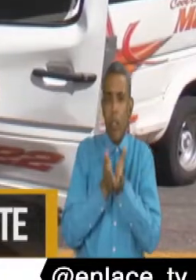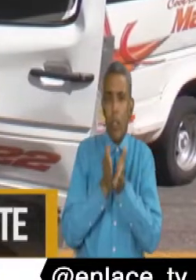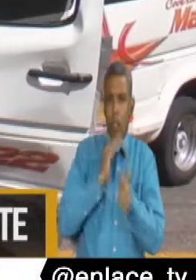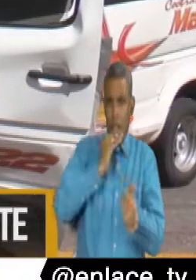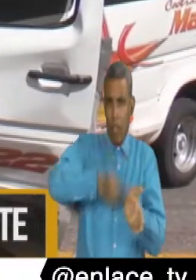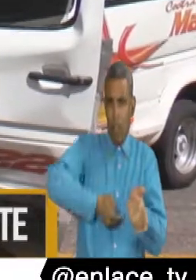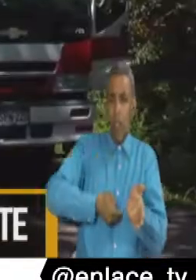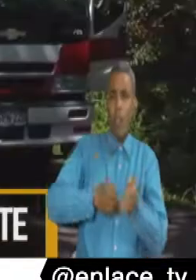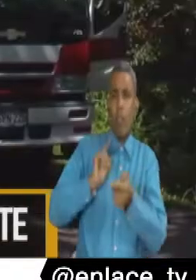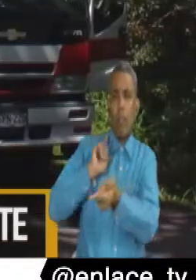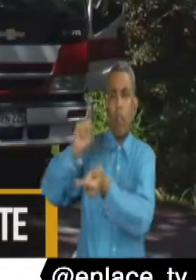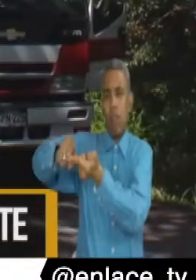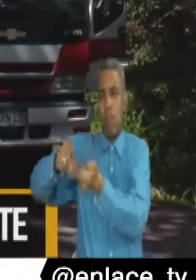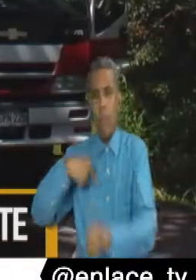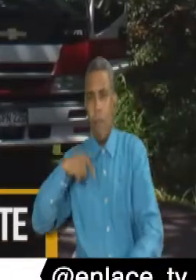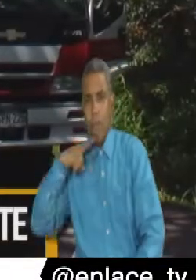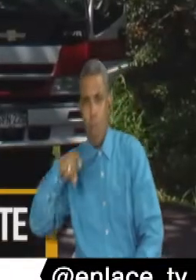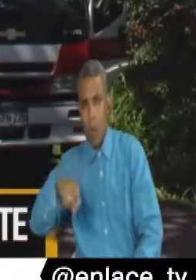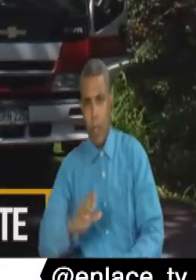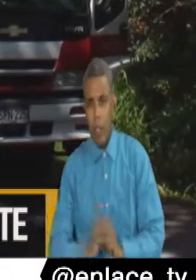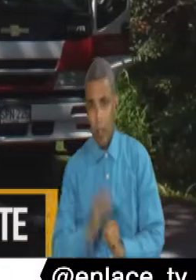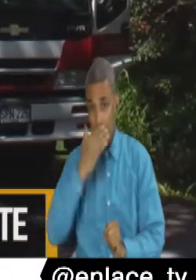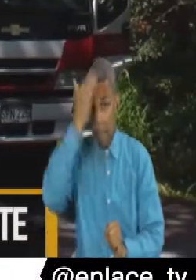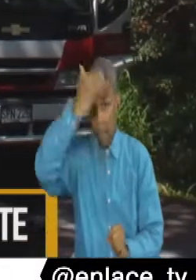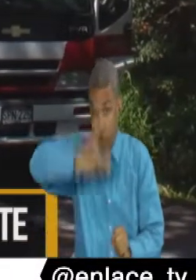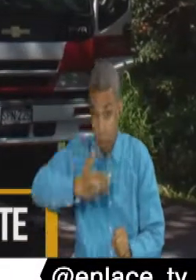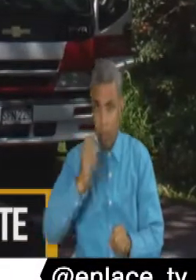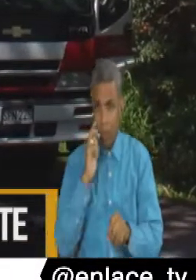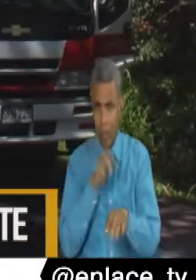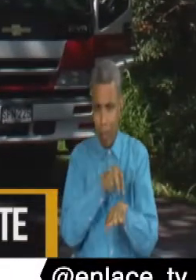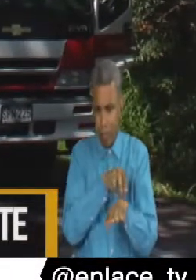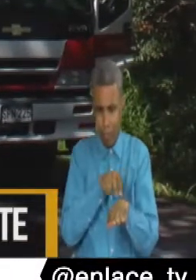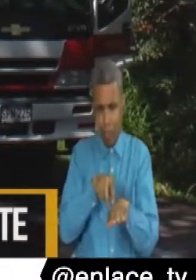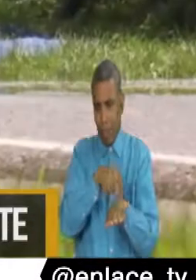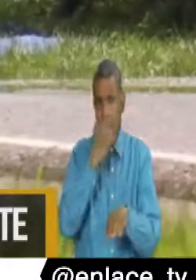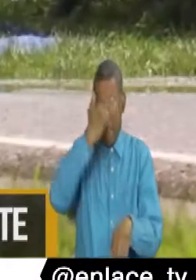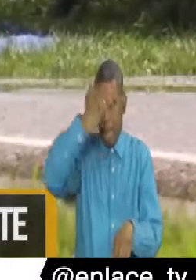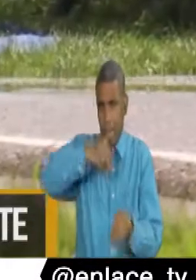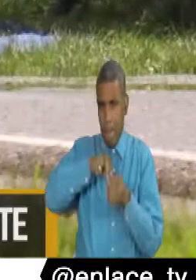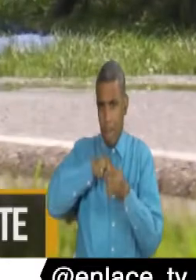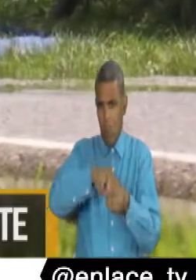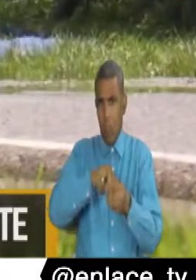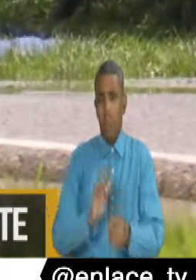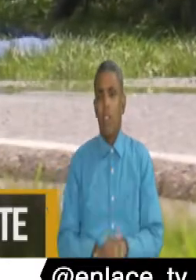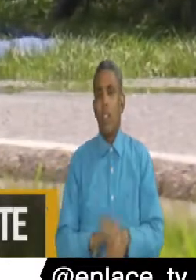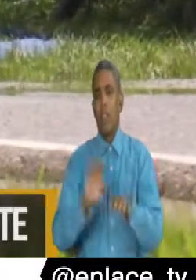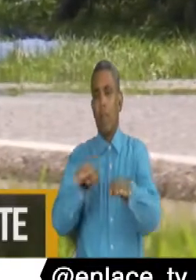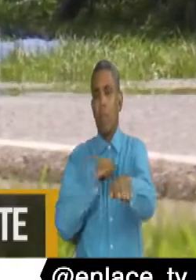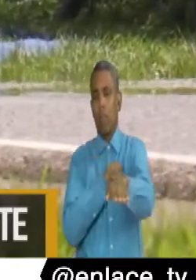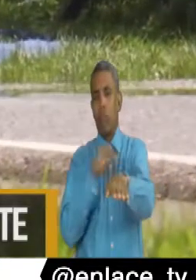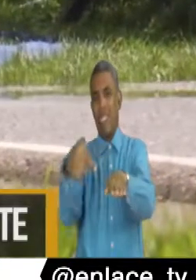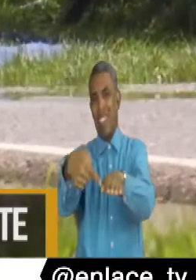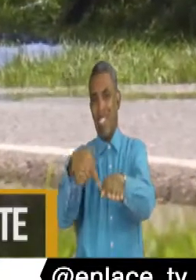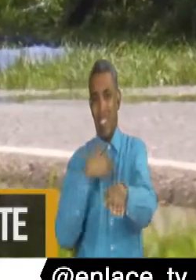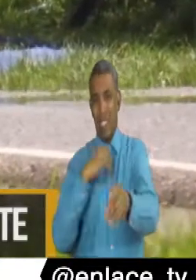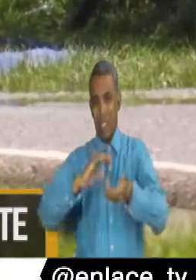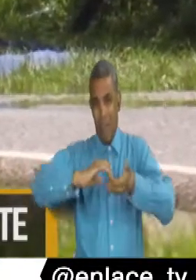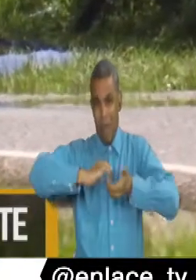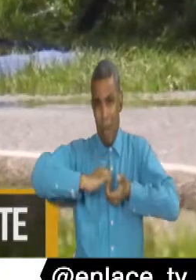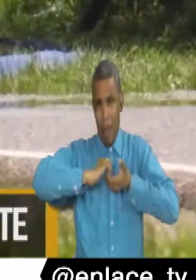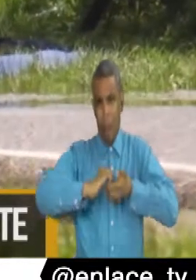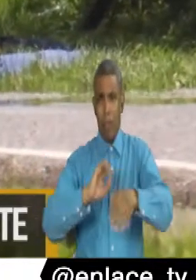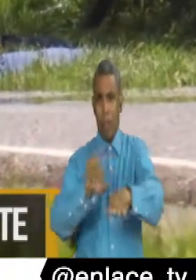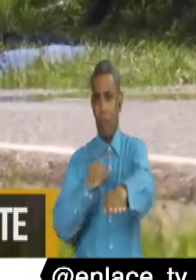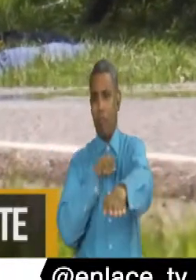que venía transportando pasajeros habilitado para tal fin colisiona con una tractomula de servicio público también, 16